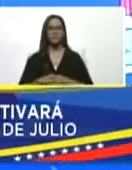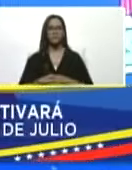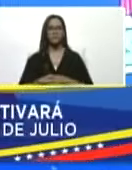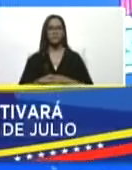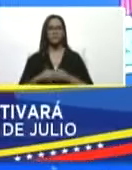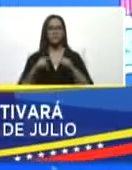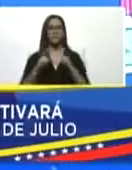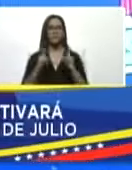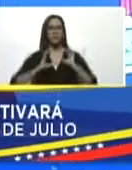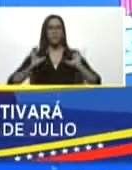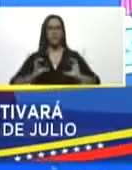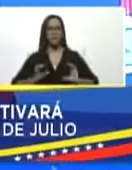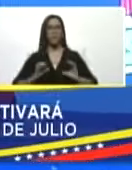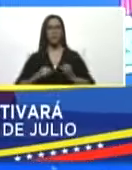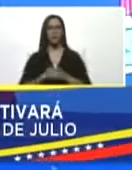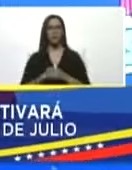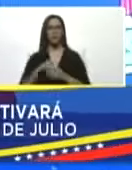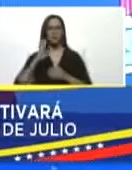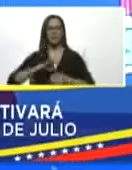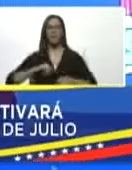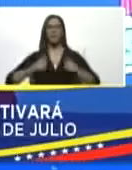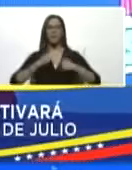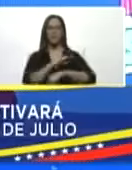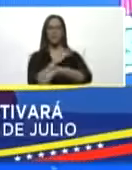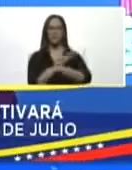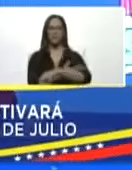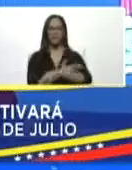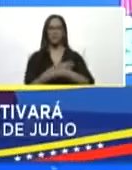pero ahora el cuerpo está más preparado, pues.